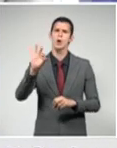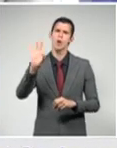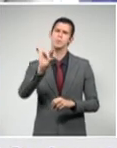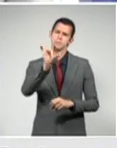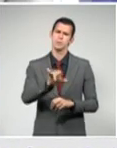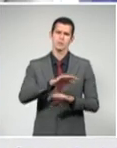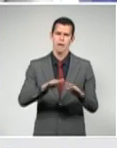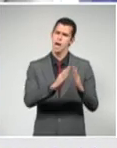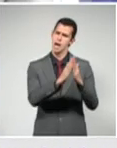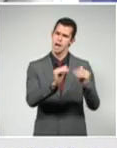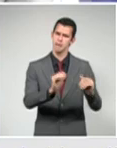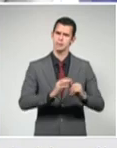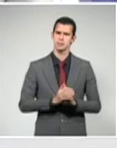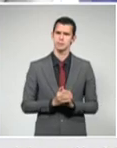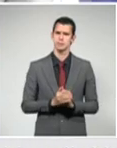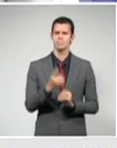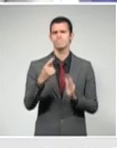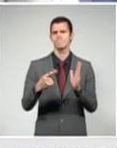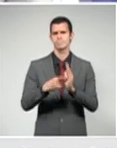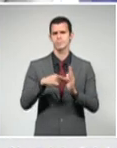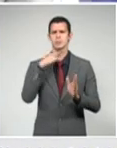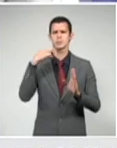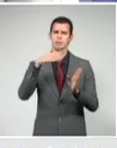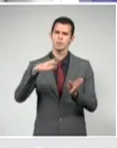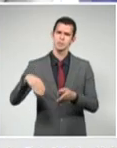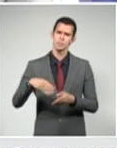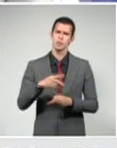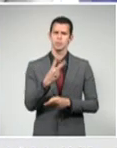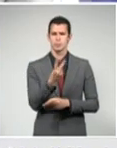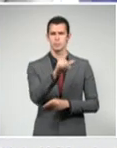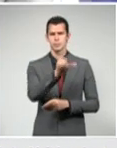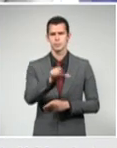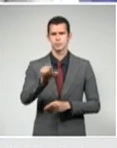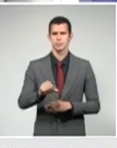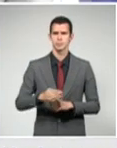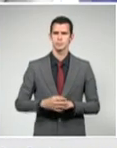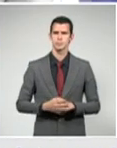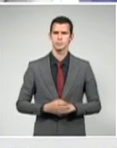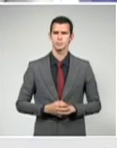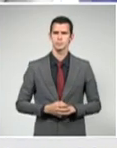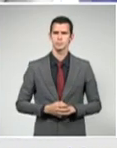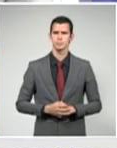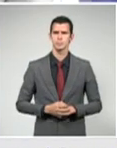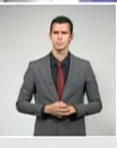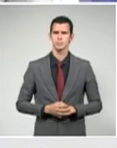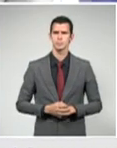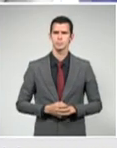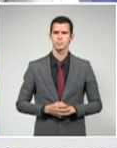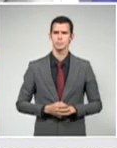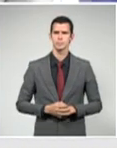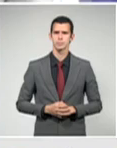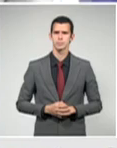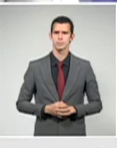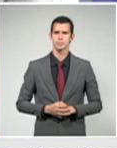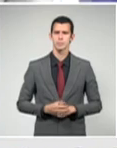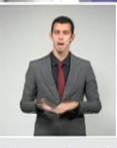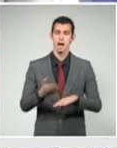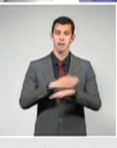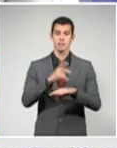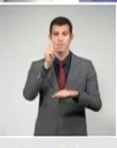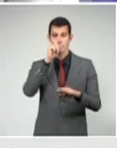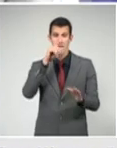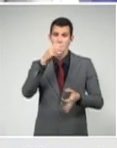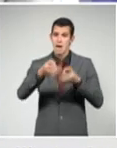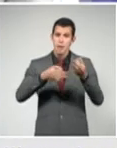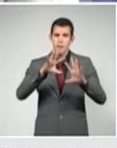el fallecimiento de 2 personas. Quiero decirle, doctor, que antes de que concluya nuestra conferencia, tendremos otra de las colaboraciones, un